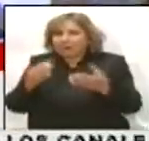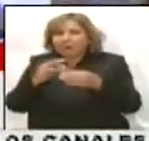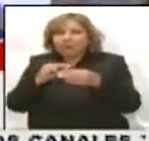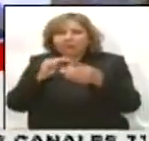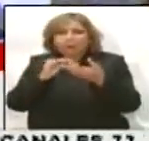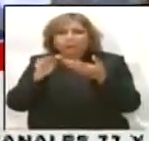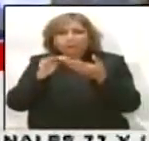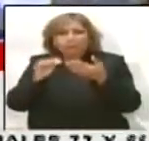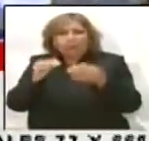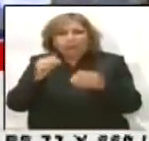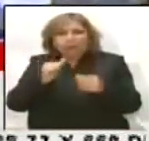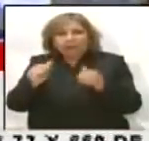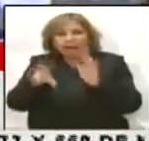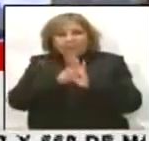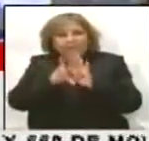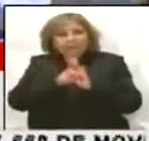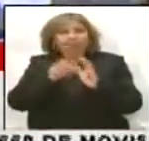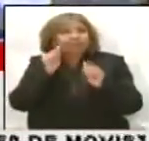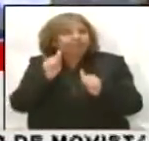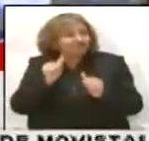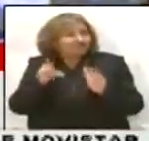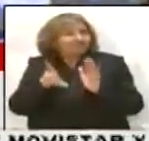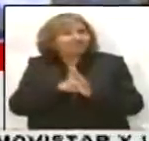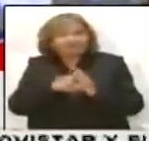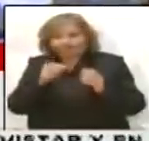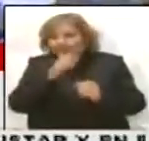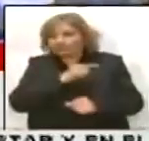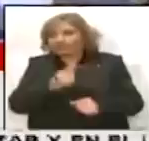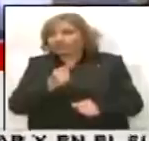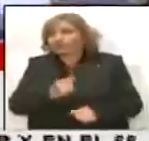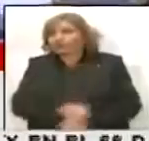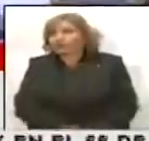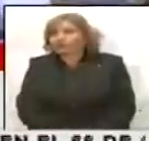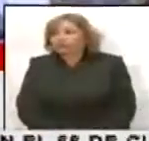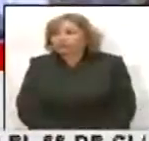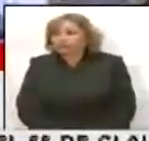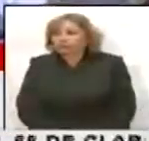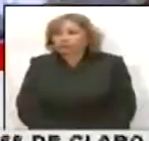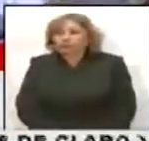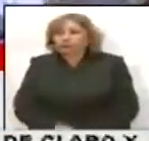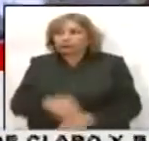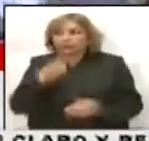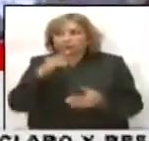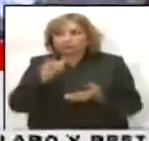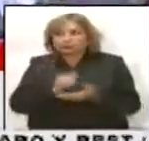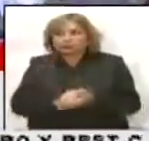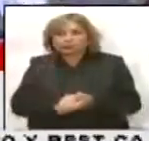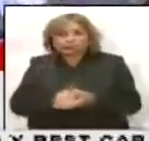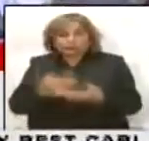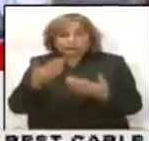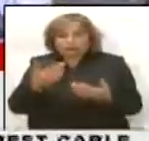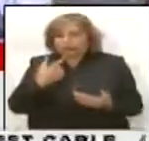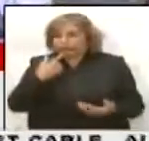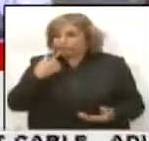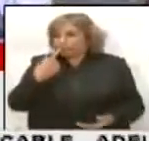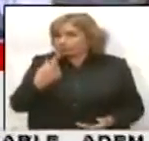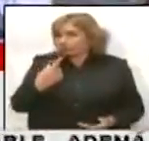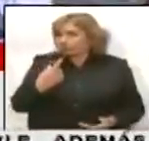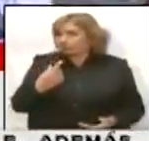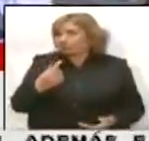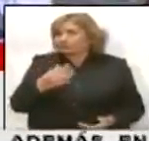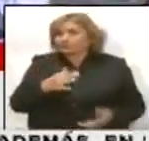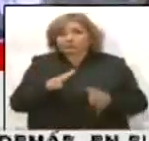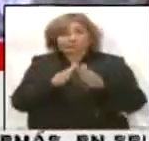respeto a las leyes del Estado de Derecho. En segundo lugar, presidenta, aquí, como digo, hay un debate abierto, eso no hay